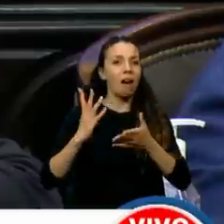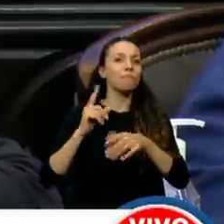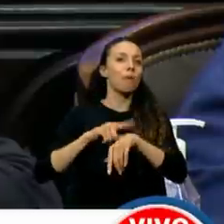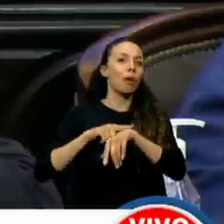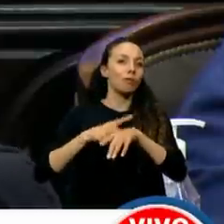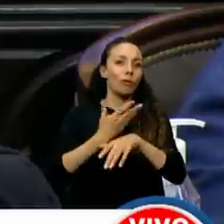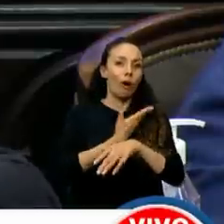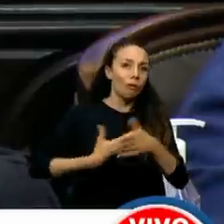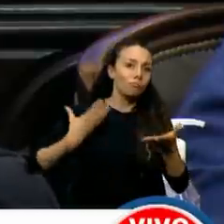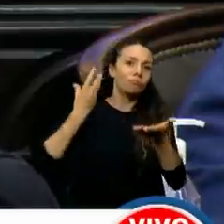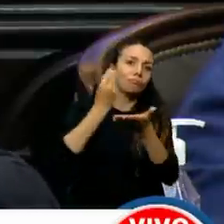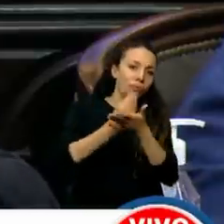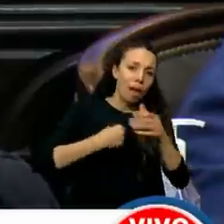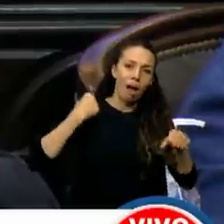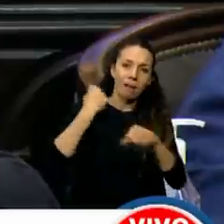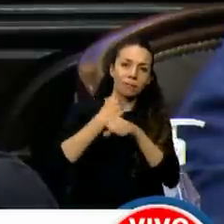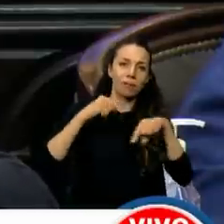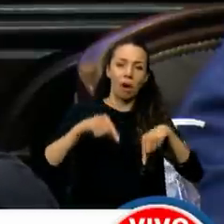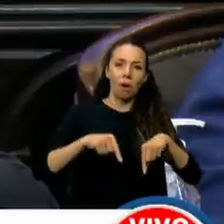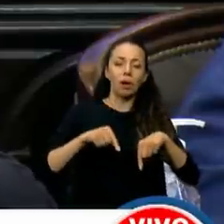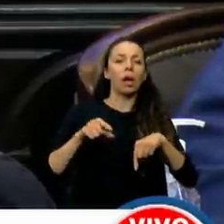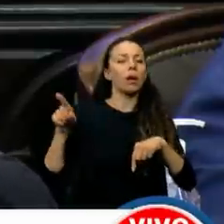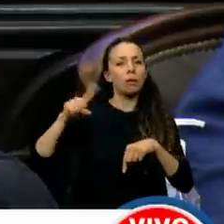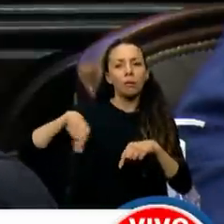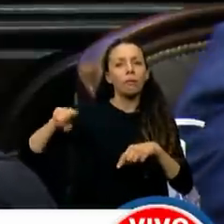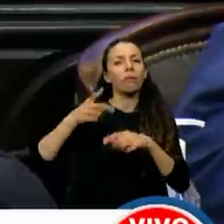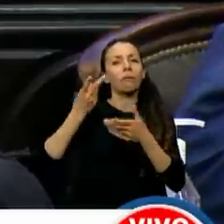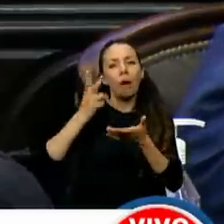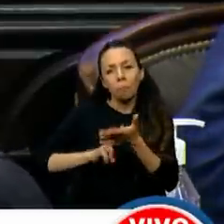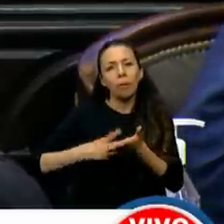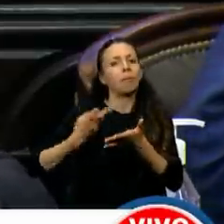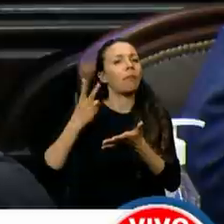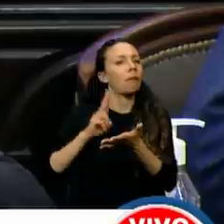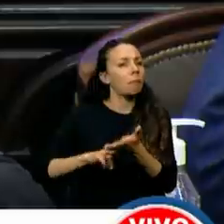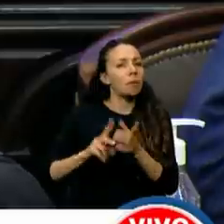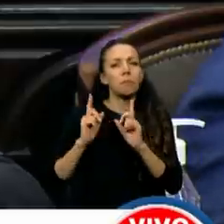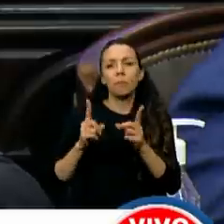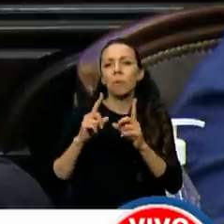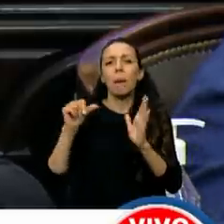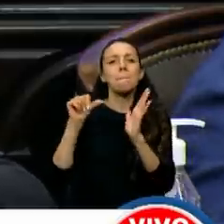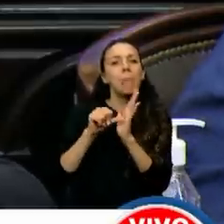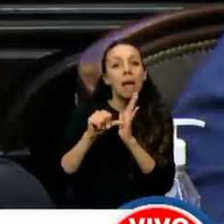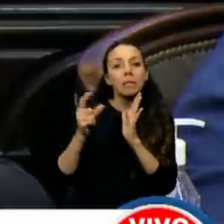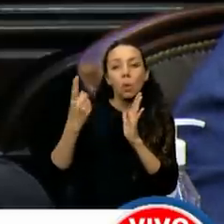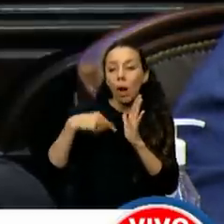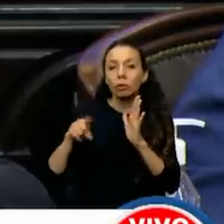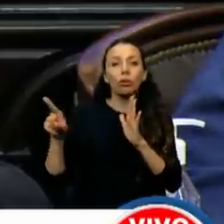y que siguen repitiendo como un mantra sagrado que recibieron un país en muy malas condiciones